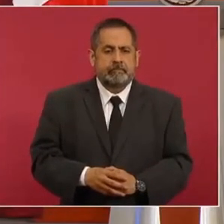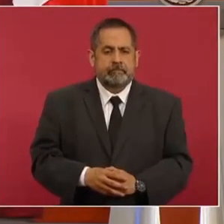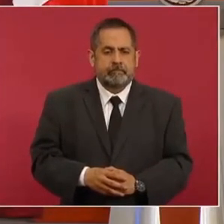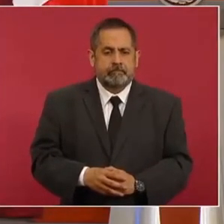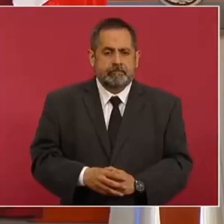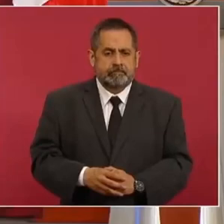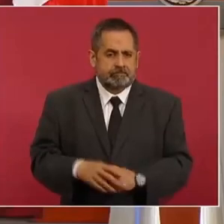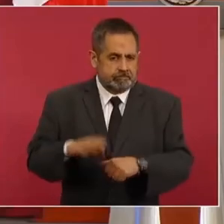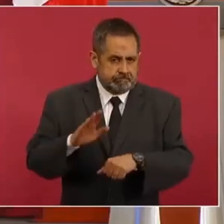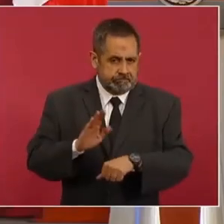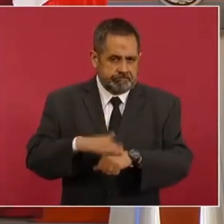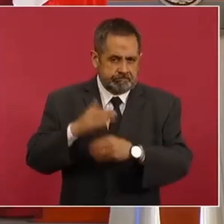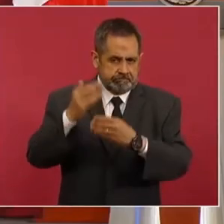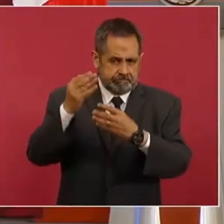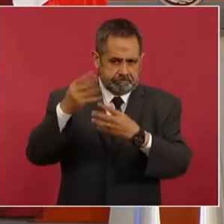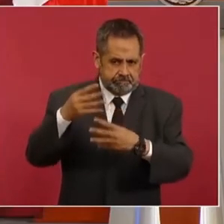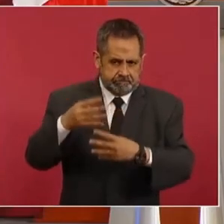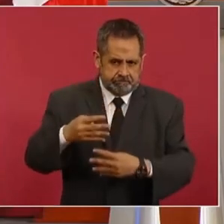Bájale.